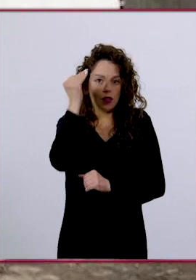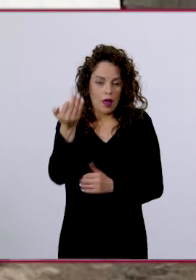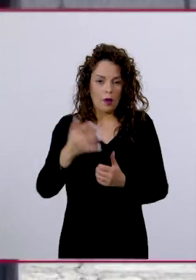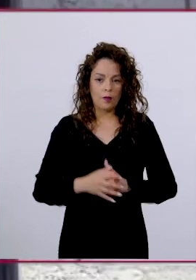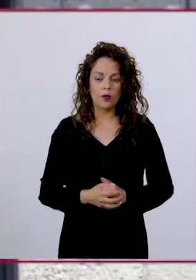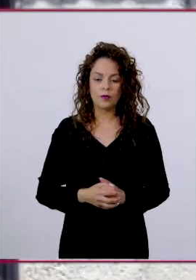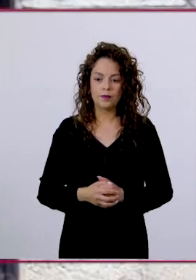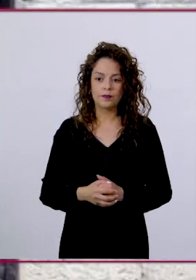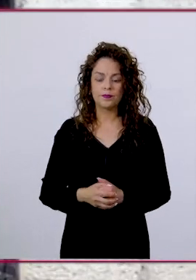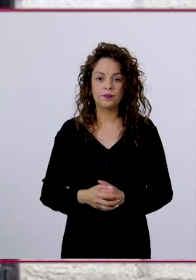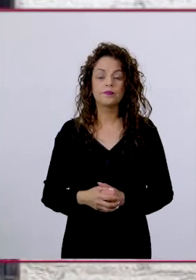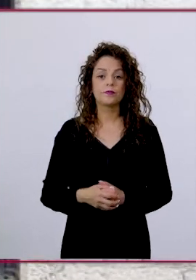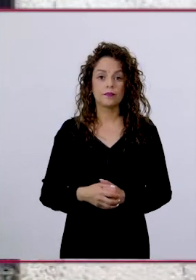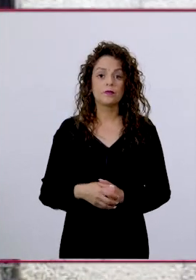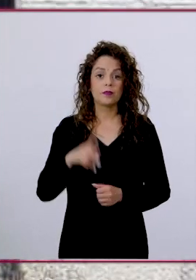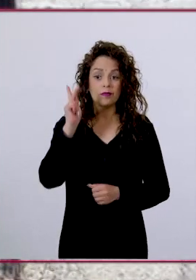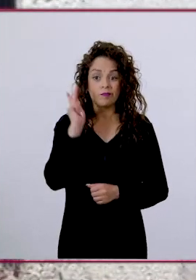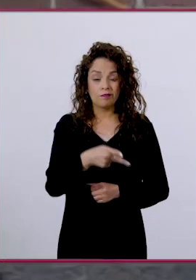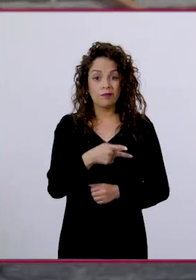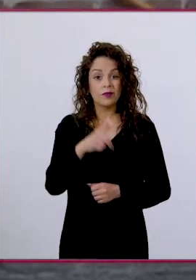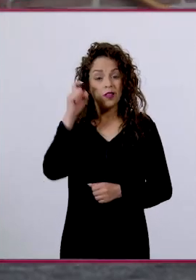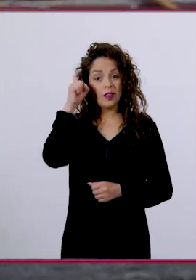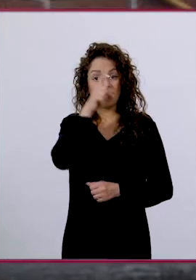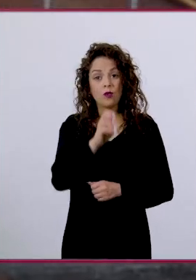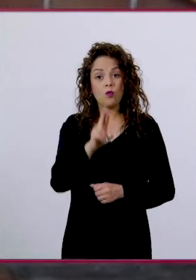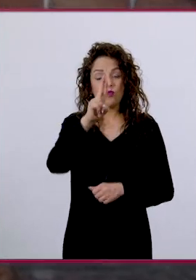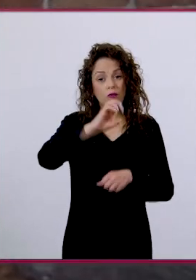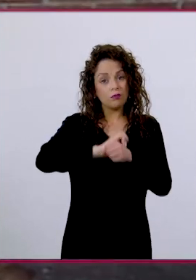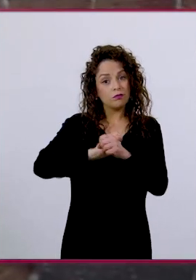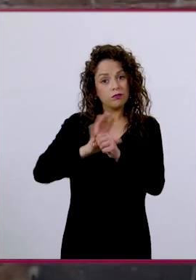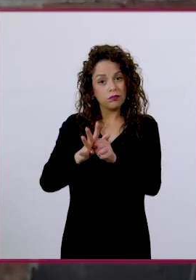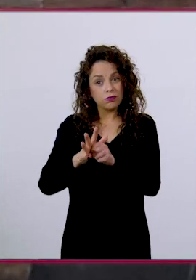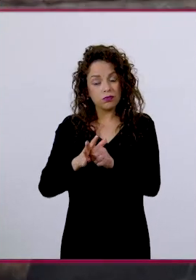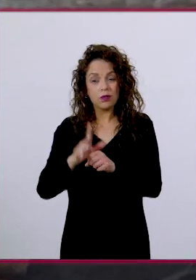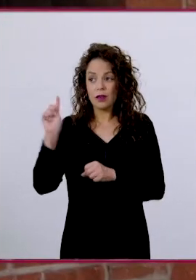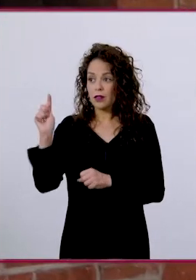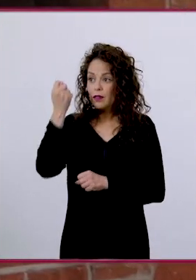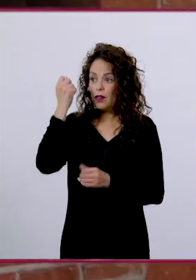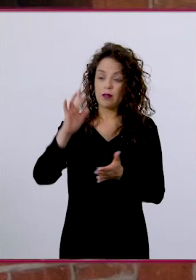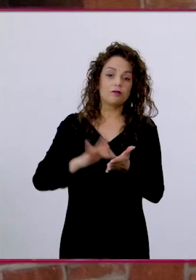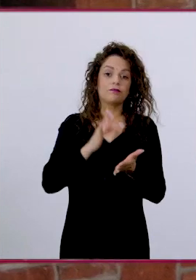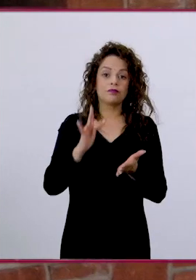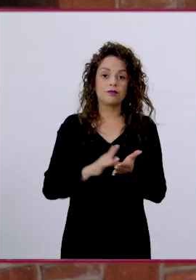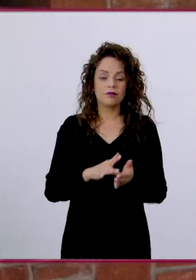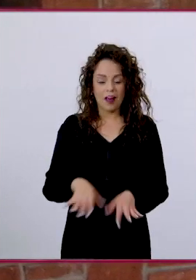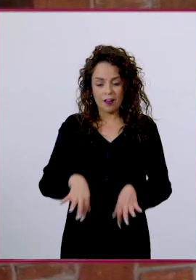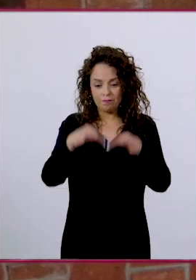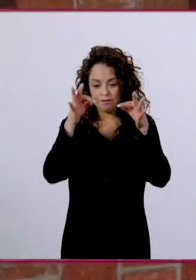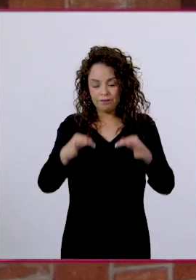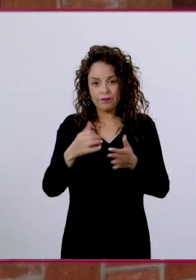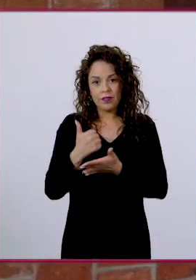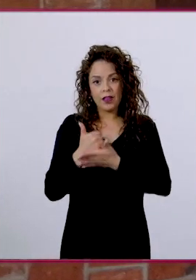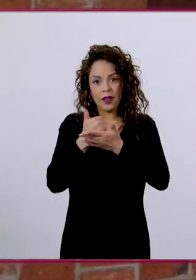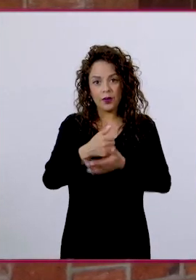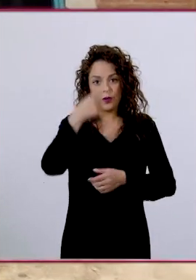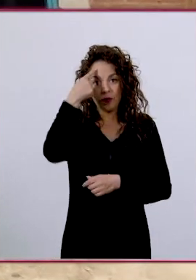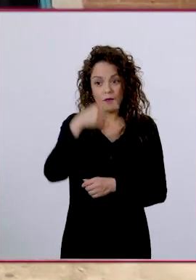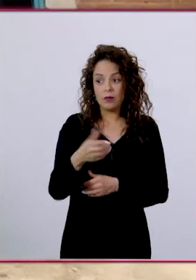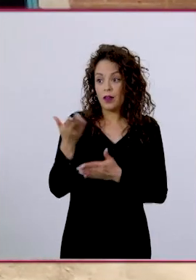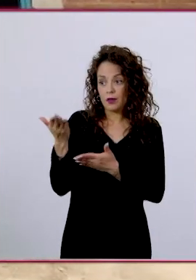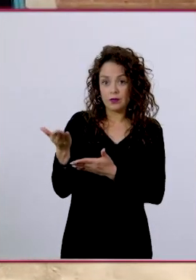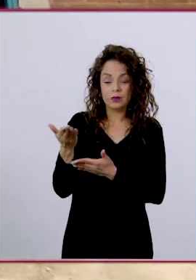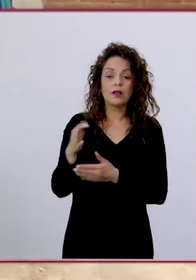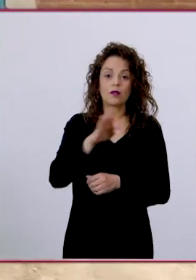y recientemente por causa de la pandemia, las tecnologías digitales han sido herramientas eficaces para Eli Viguera,